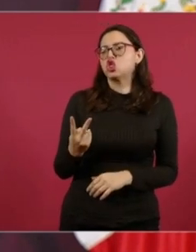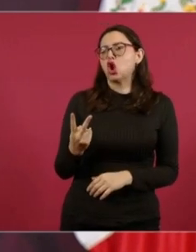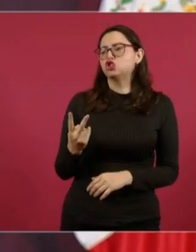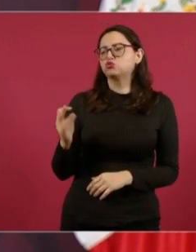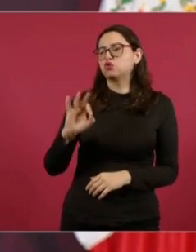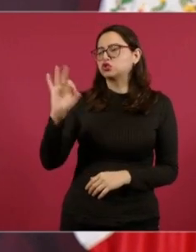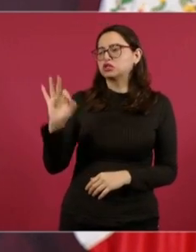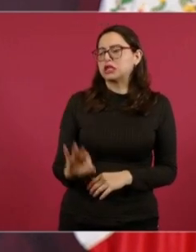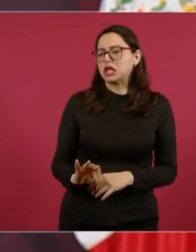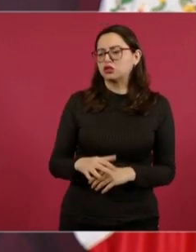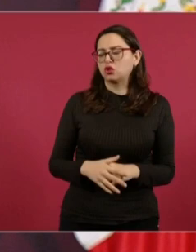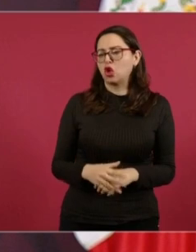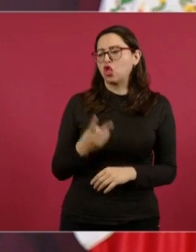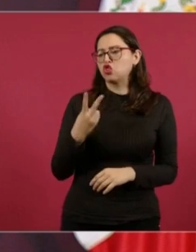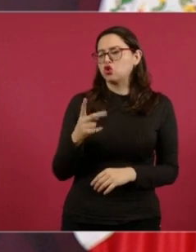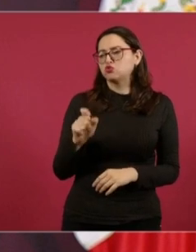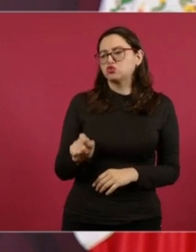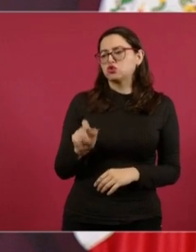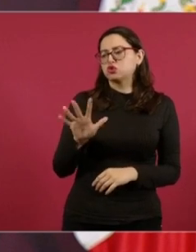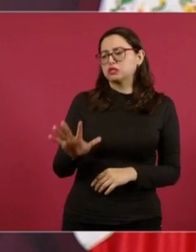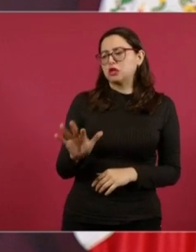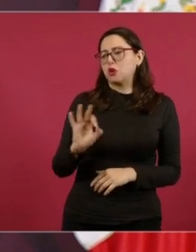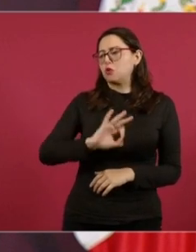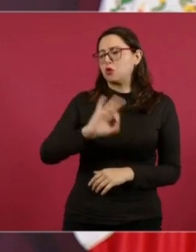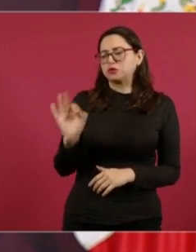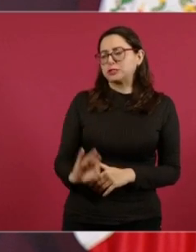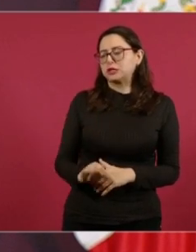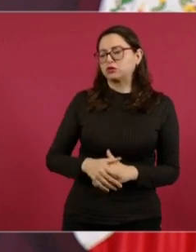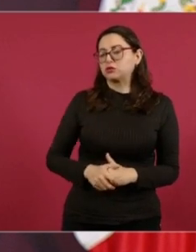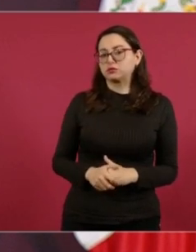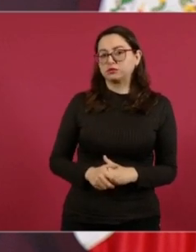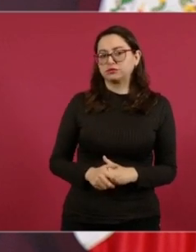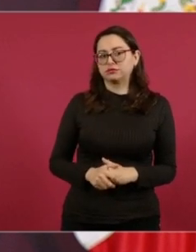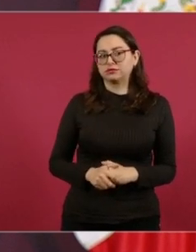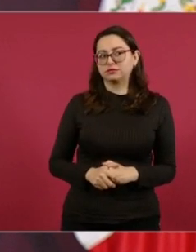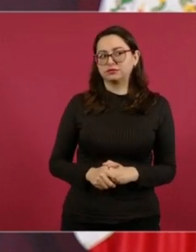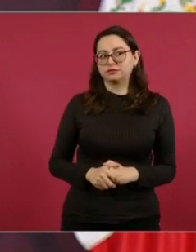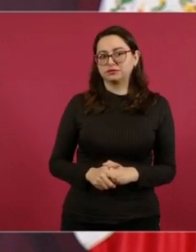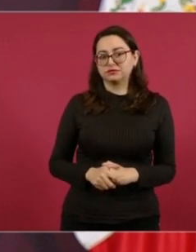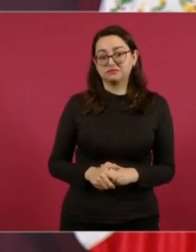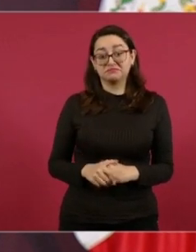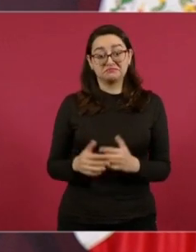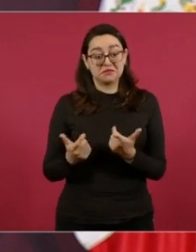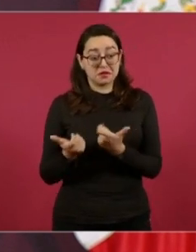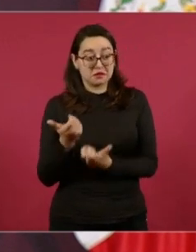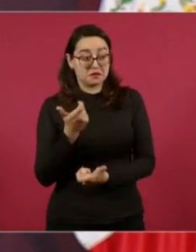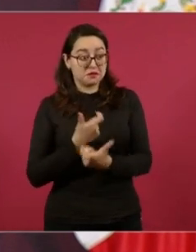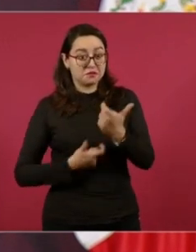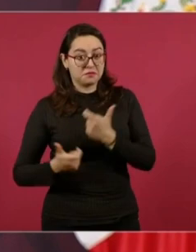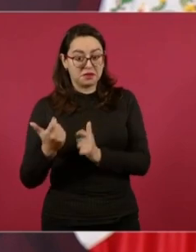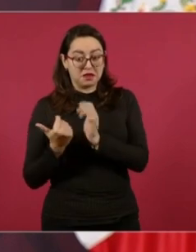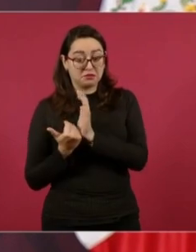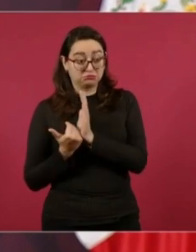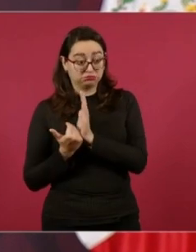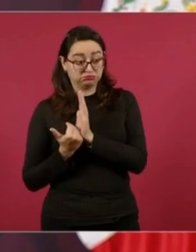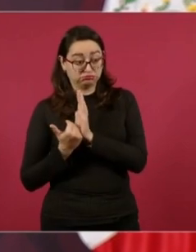2.5, entonces empiezan a subirle y a subir y a subir.